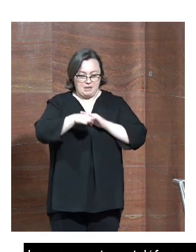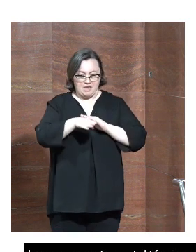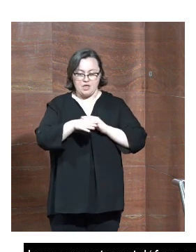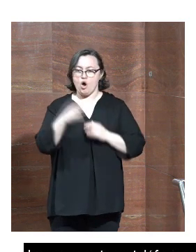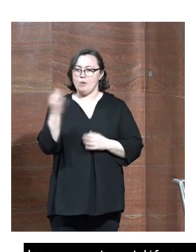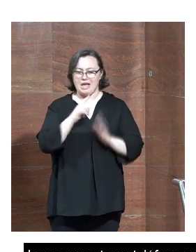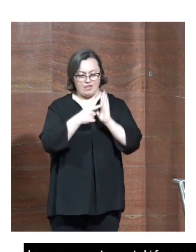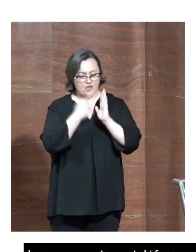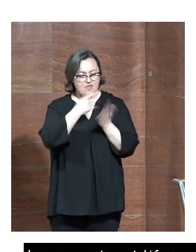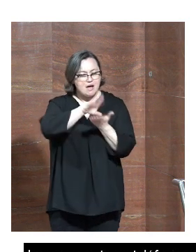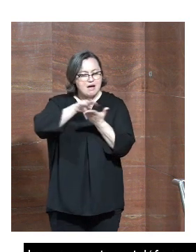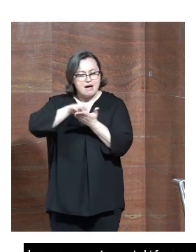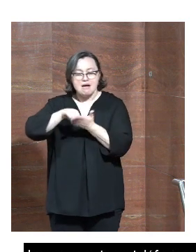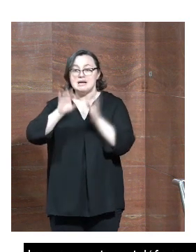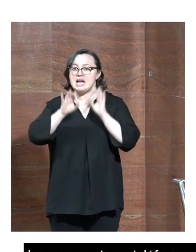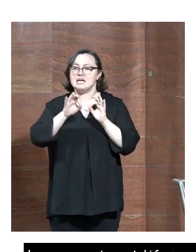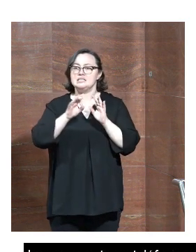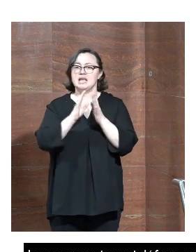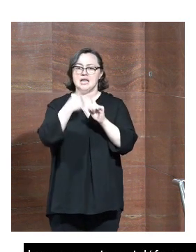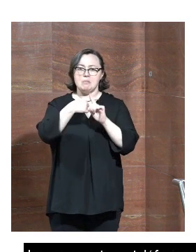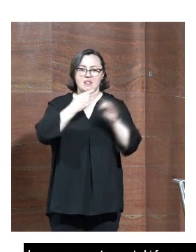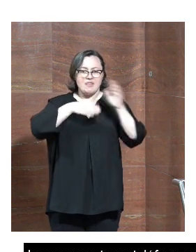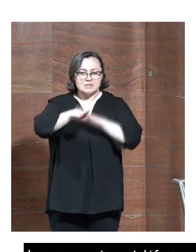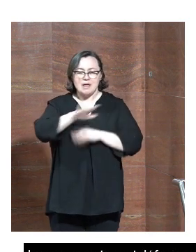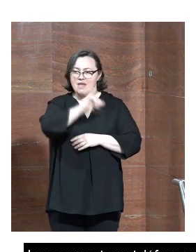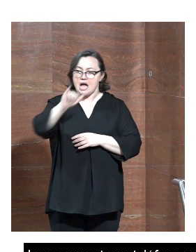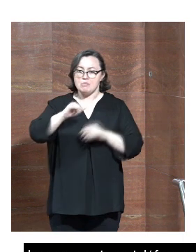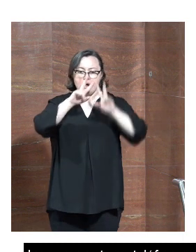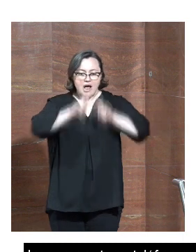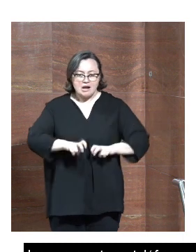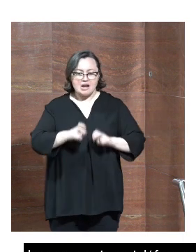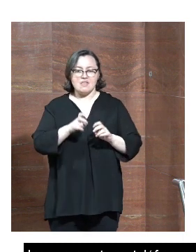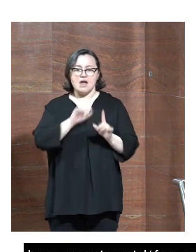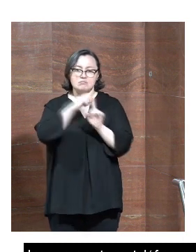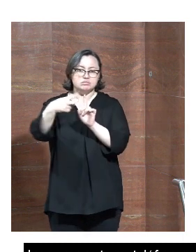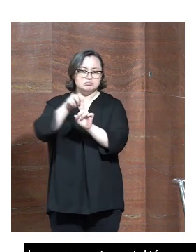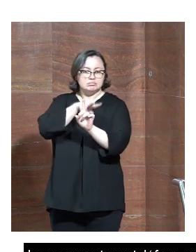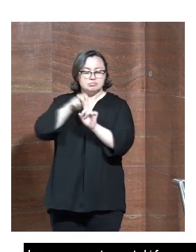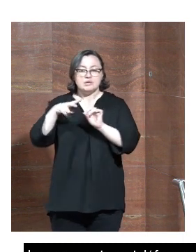tenemos obligación de recoger el nivel de accesibilidad, que lo analizamos de todas las web